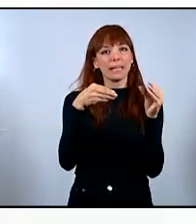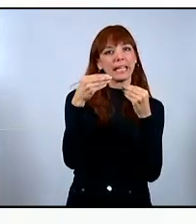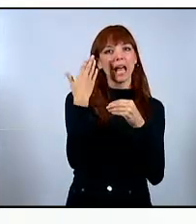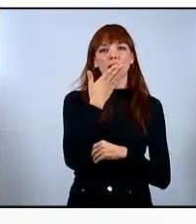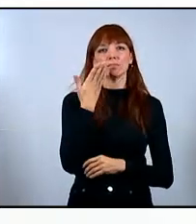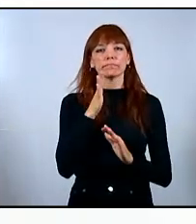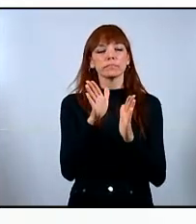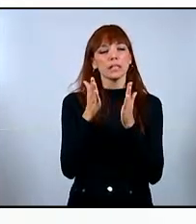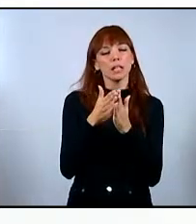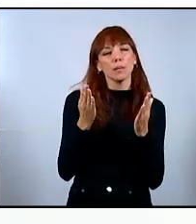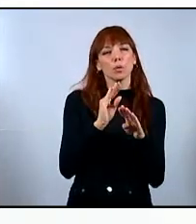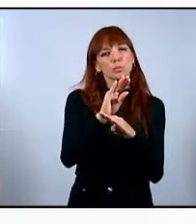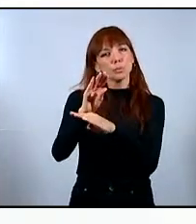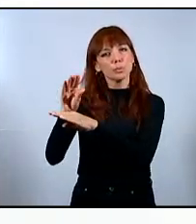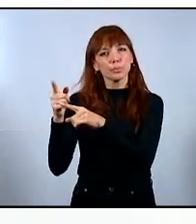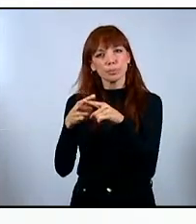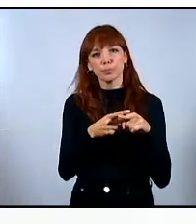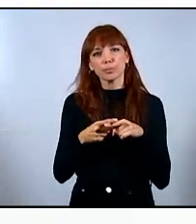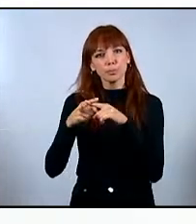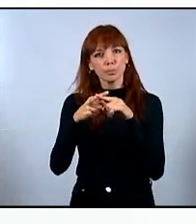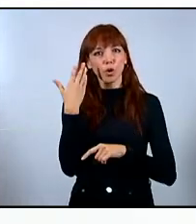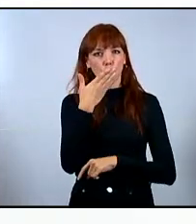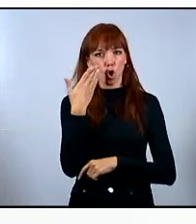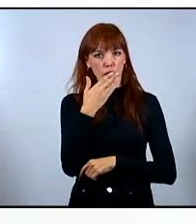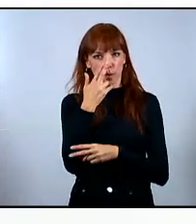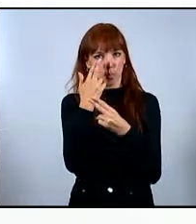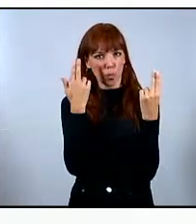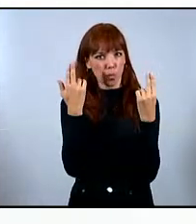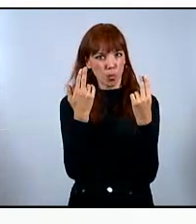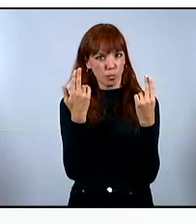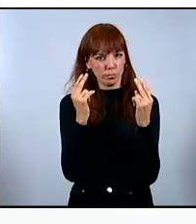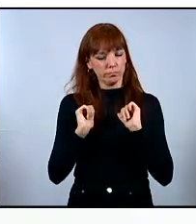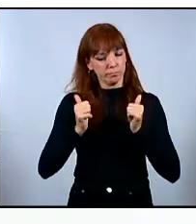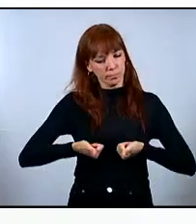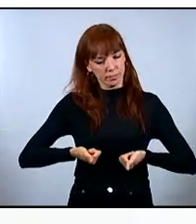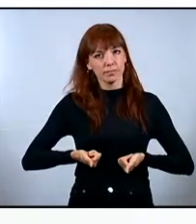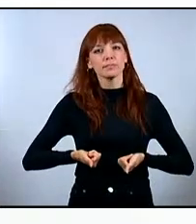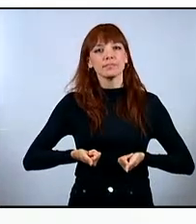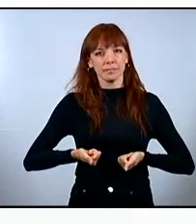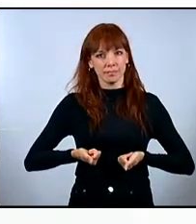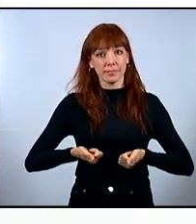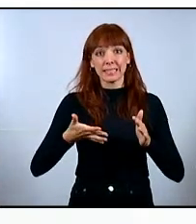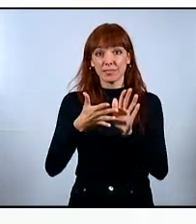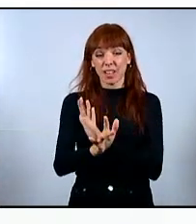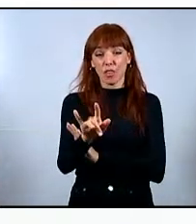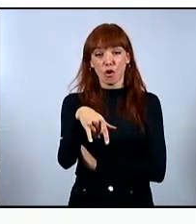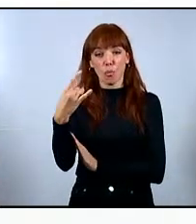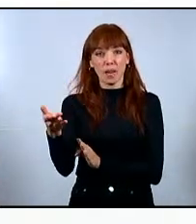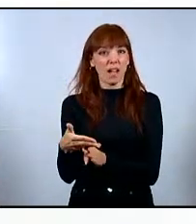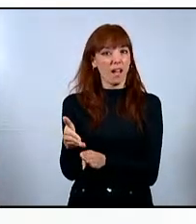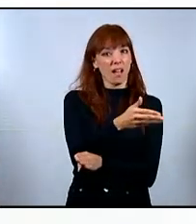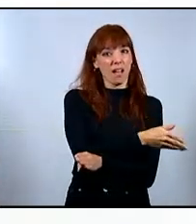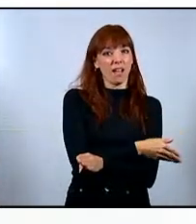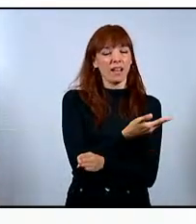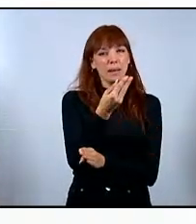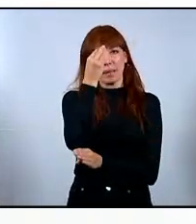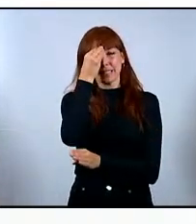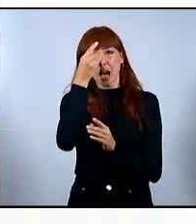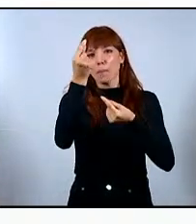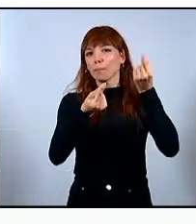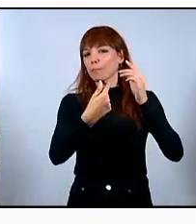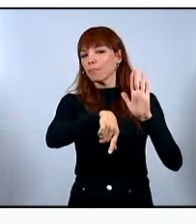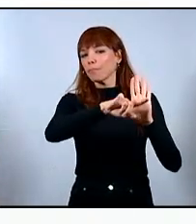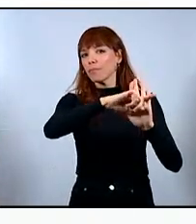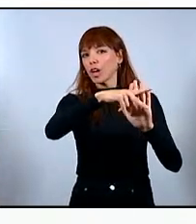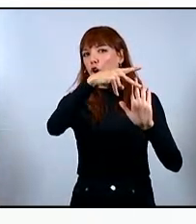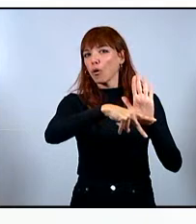los centros públicos en este inicio de curso. Estamos hablando de que es el doble de la cantidad que estaba prevista en la orden